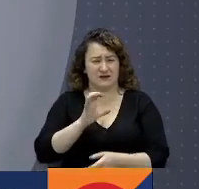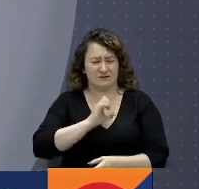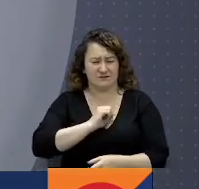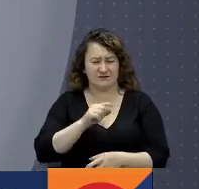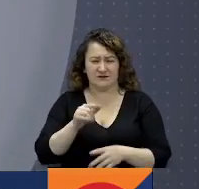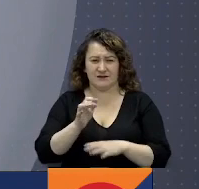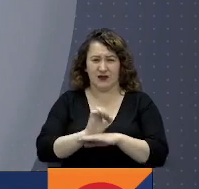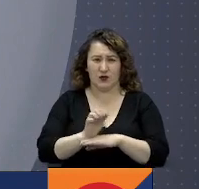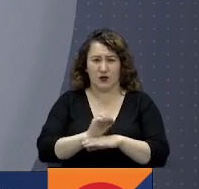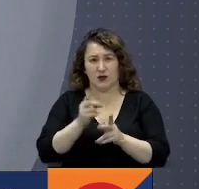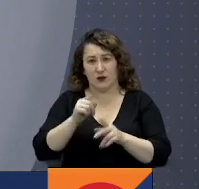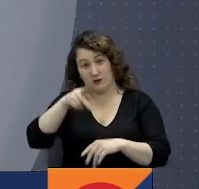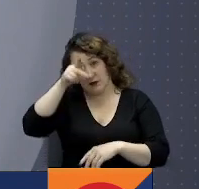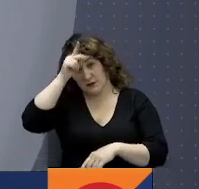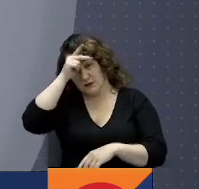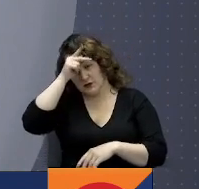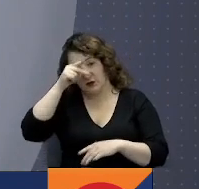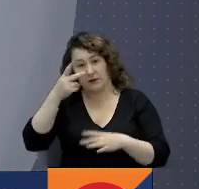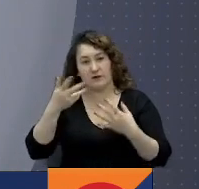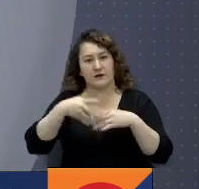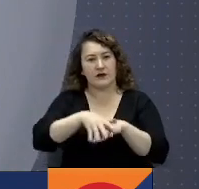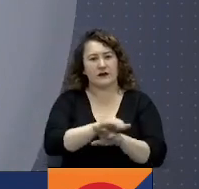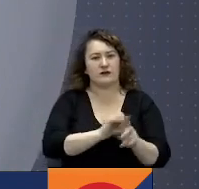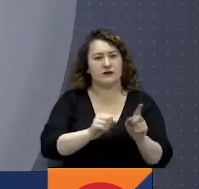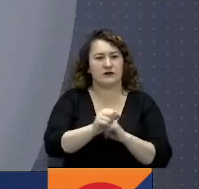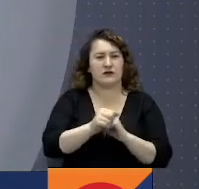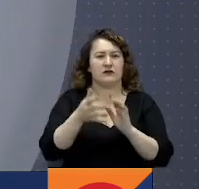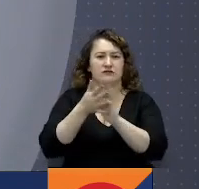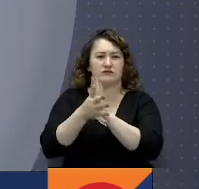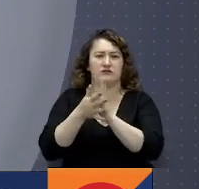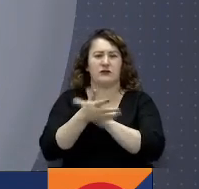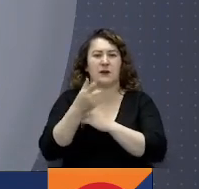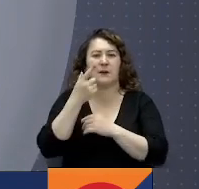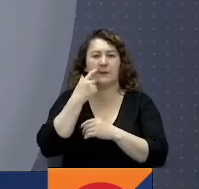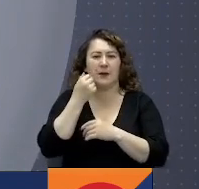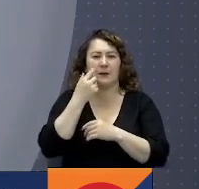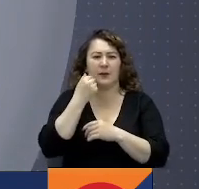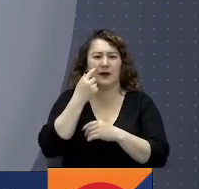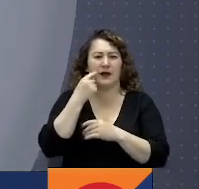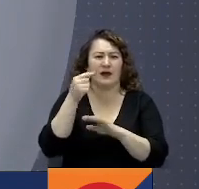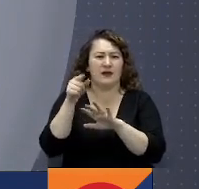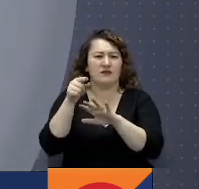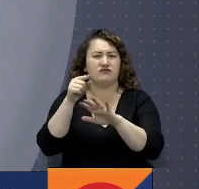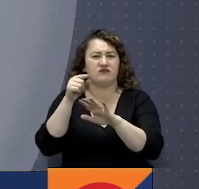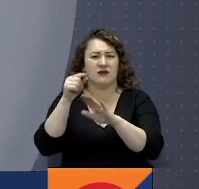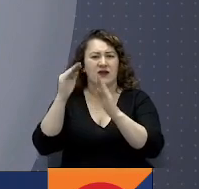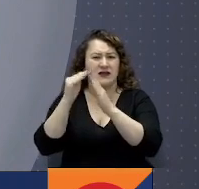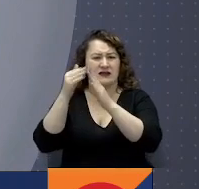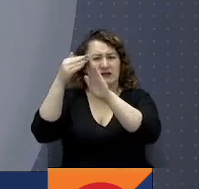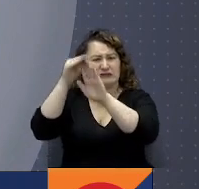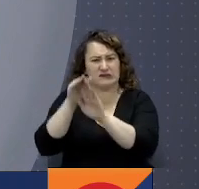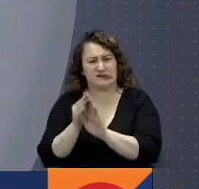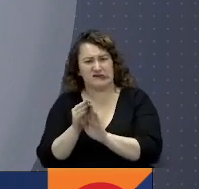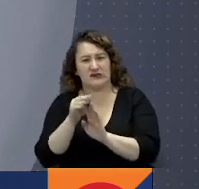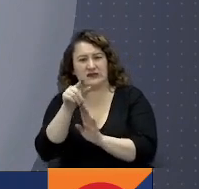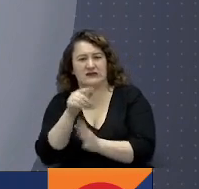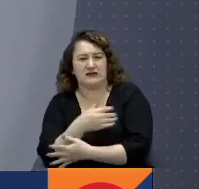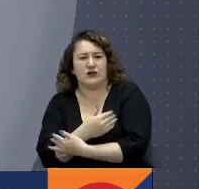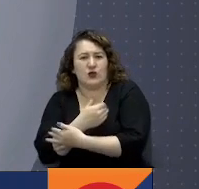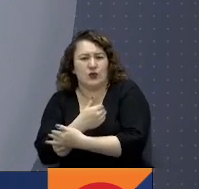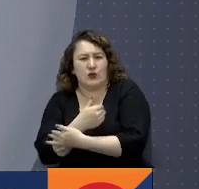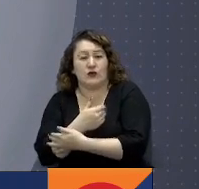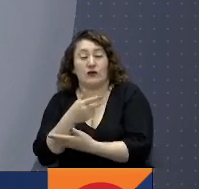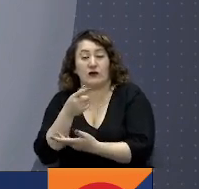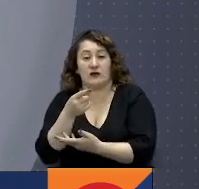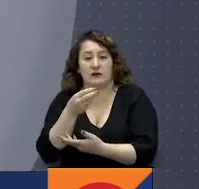una en Perú. En redes sociales se conoció este video de un padre que en medio de los escombros de una vivienda carga entre sus brazos a una bebé y